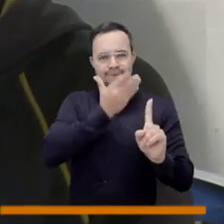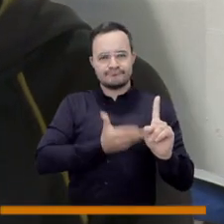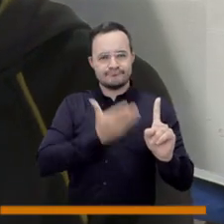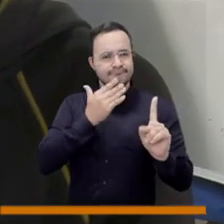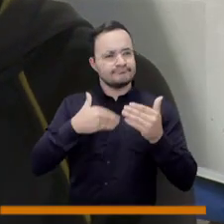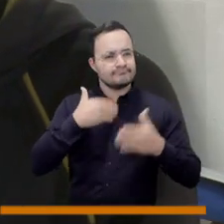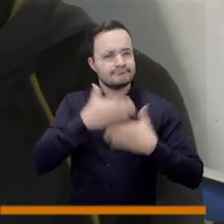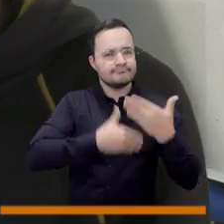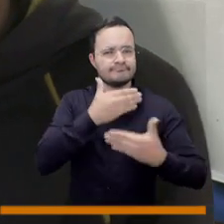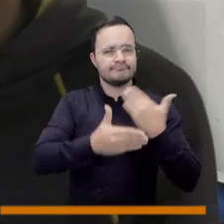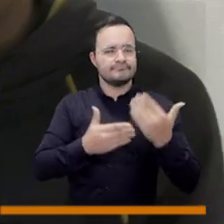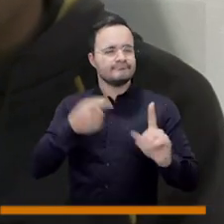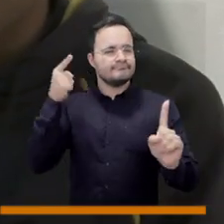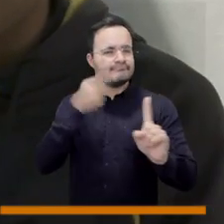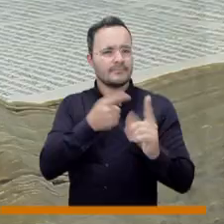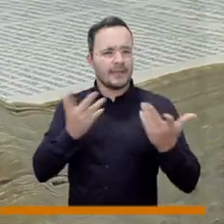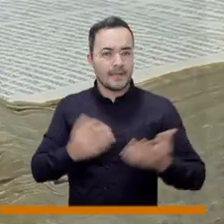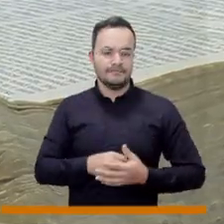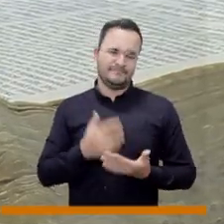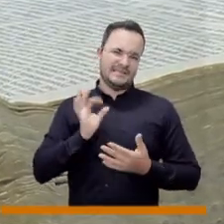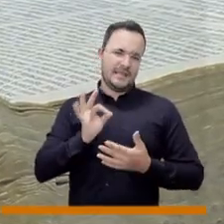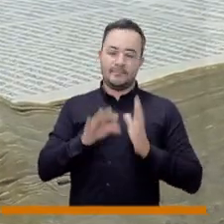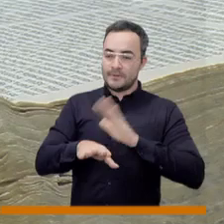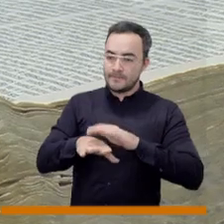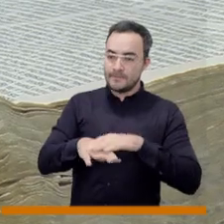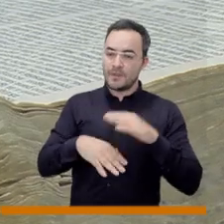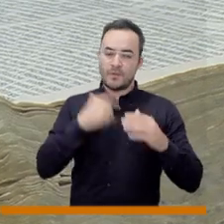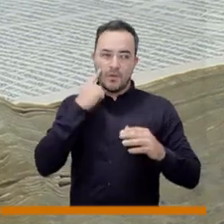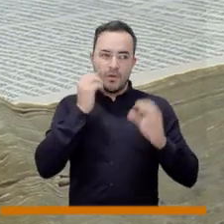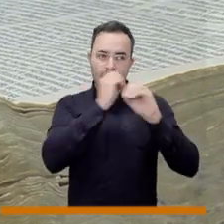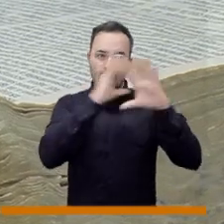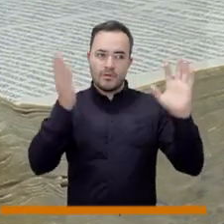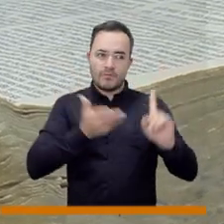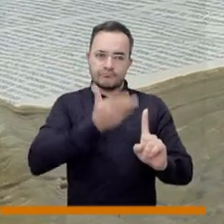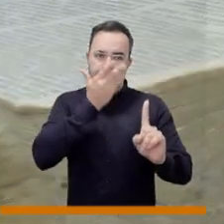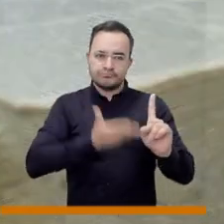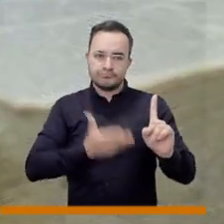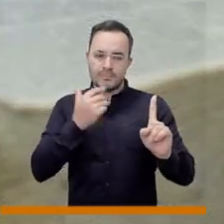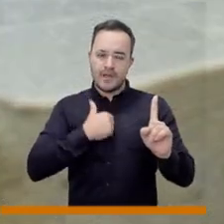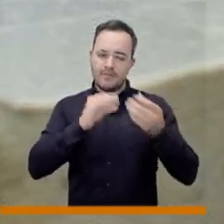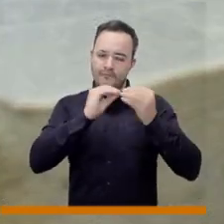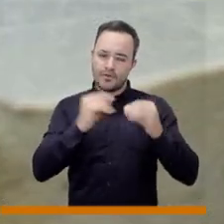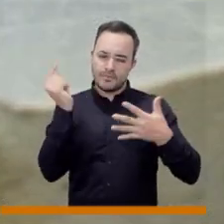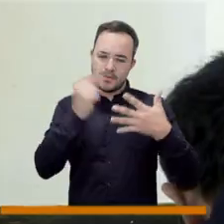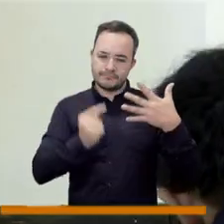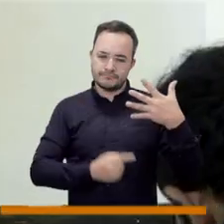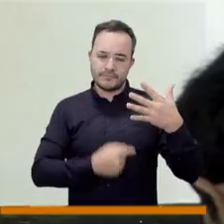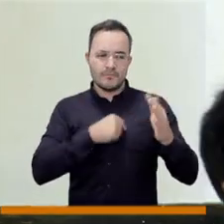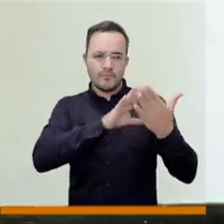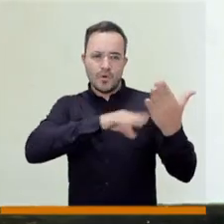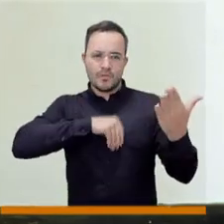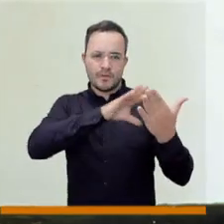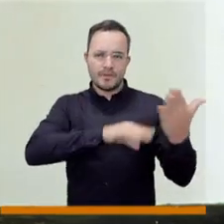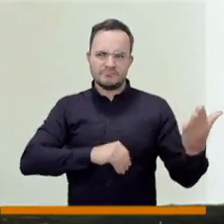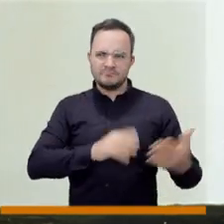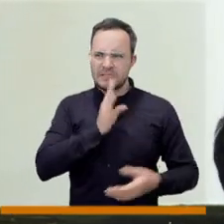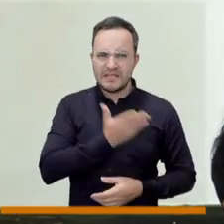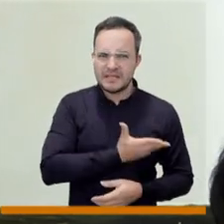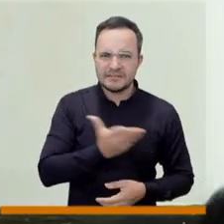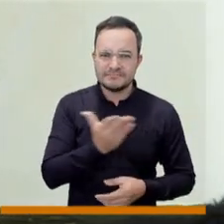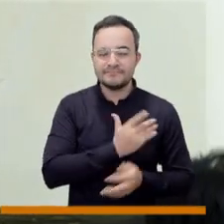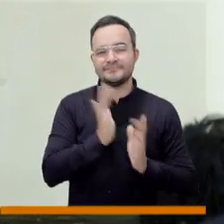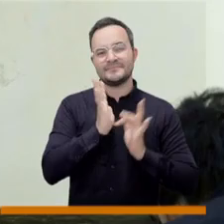decir, le decimos, miren, nosotros nos basamos en este modelo de persona. ¿Cuál? Cristo. Para los